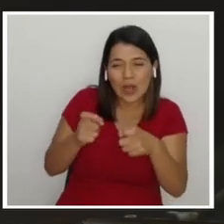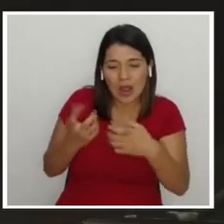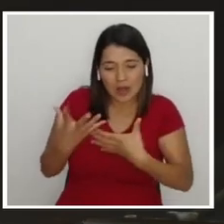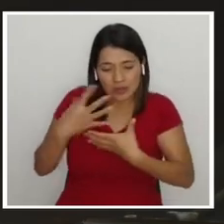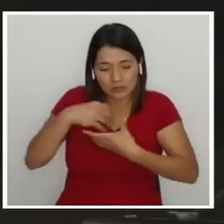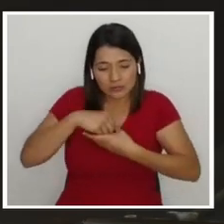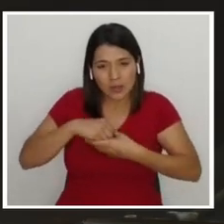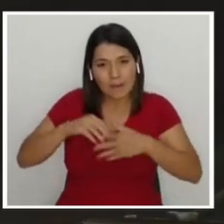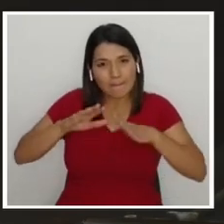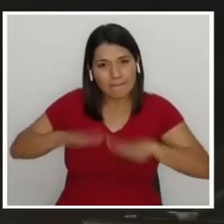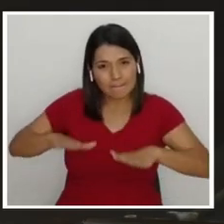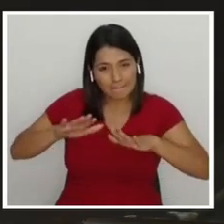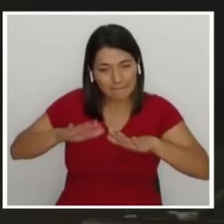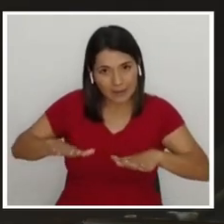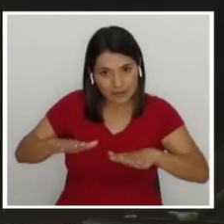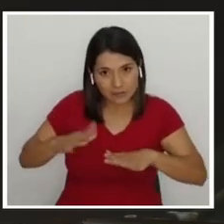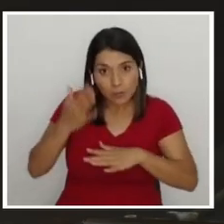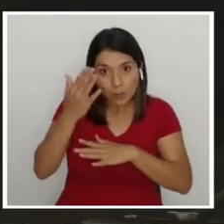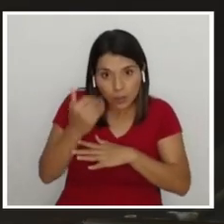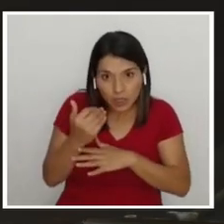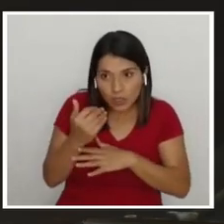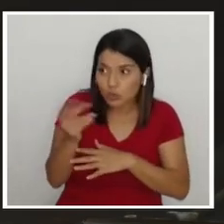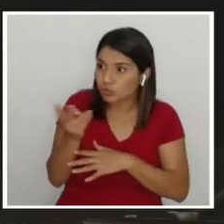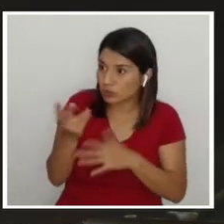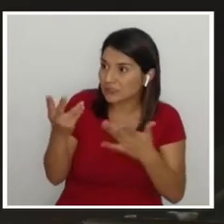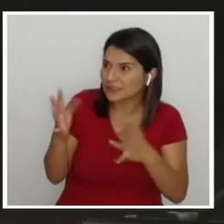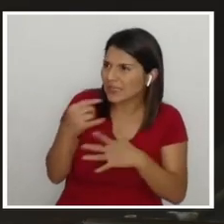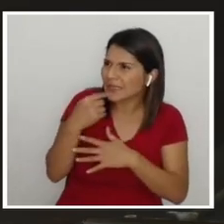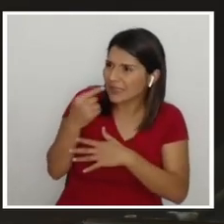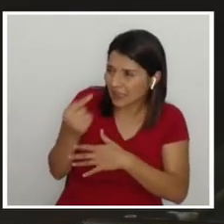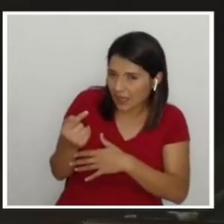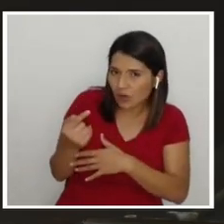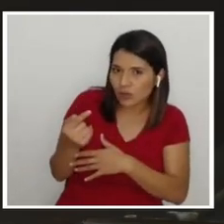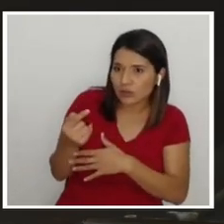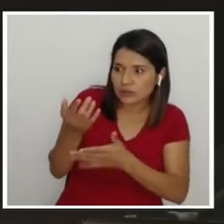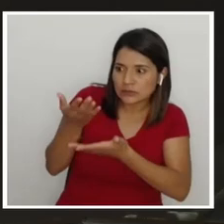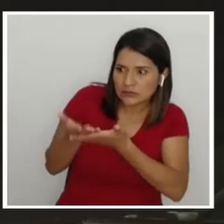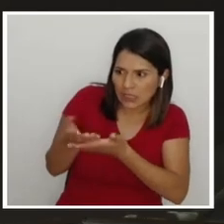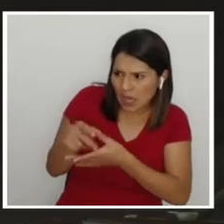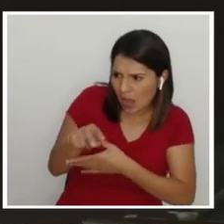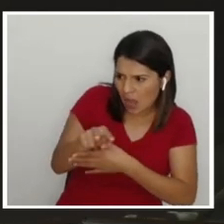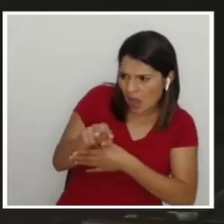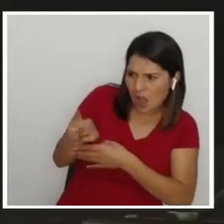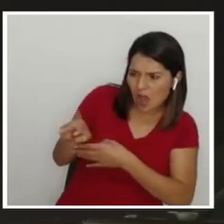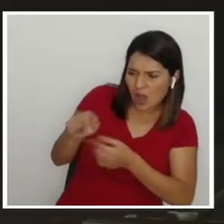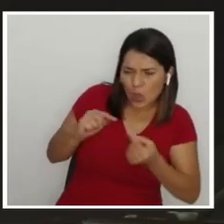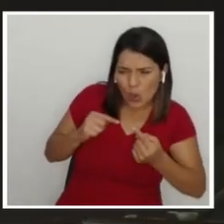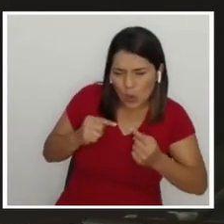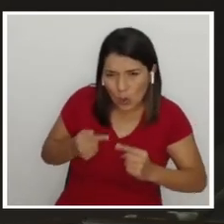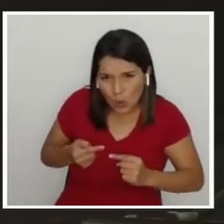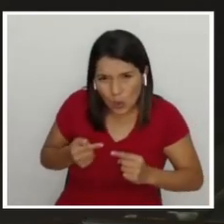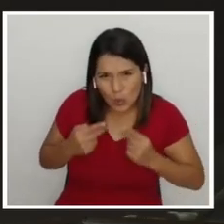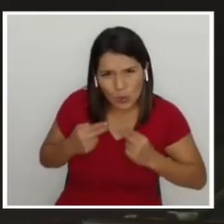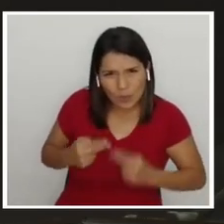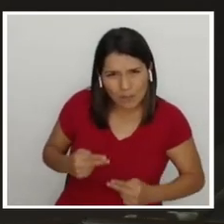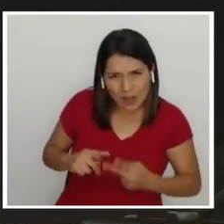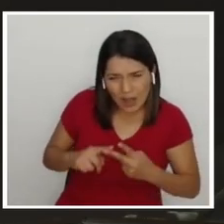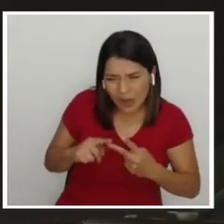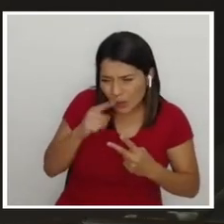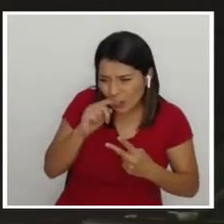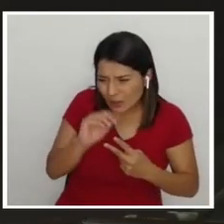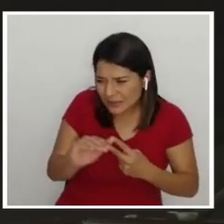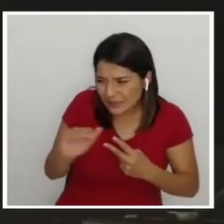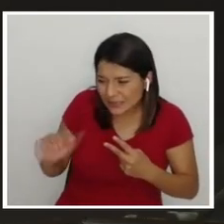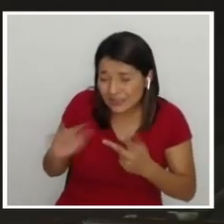en una escena donde, ya ustedes lo han dicho, hay dolor humano, hay niños, hay personas fallecidas. ¿Cómo poder manejar